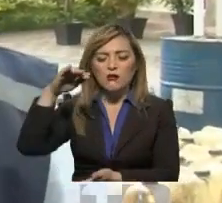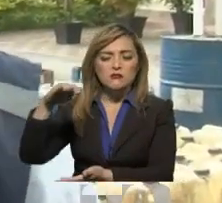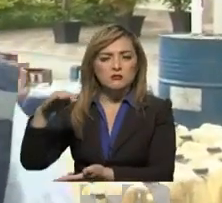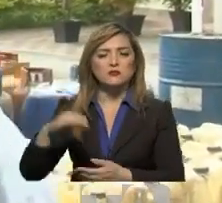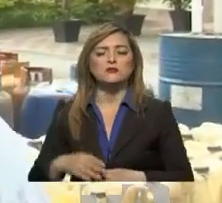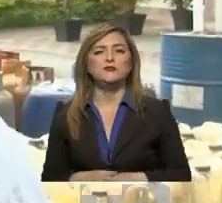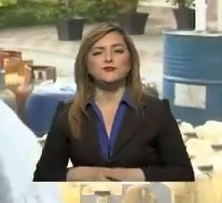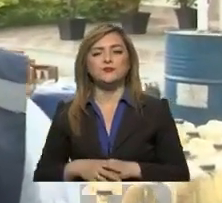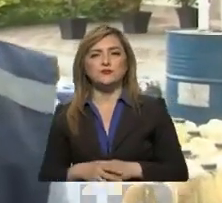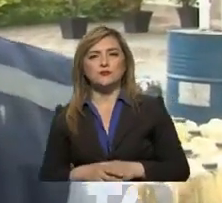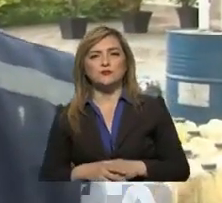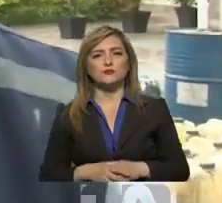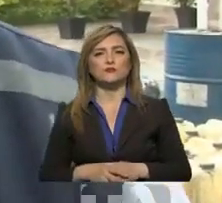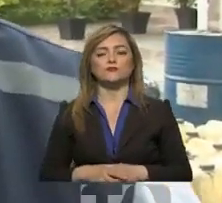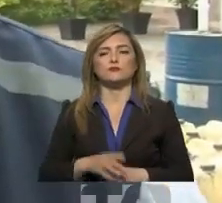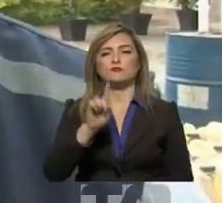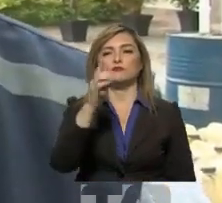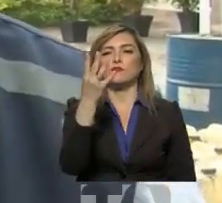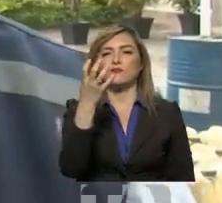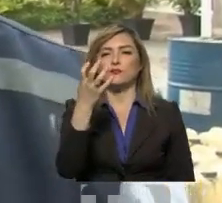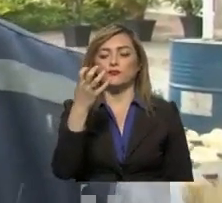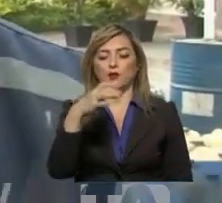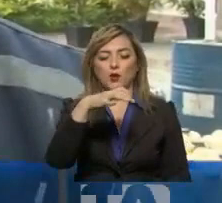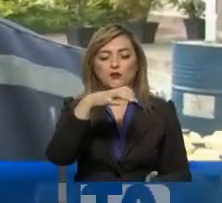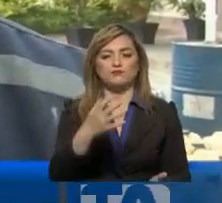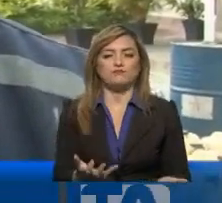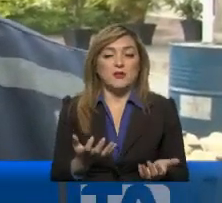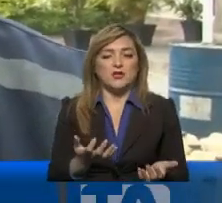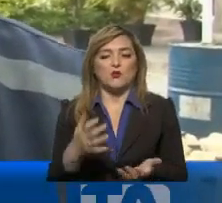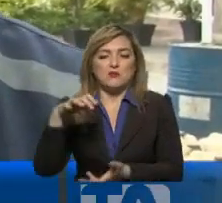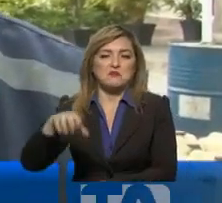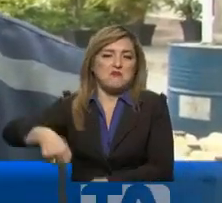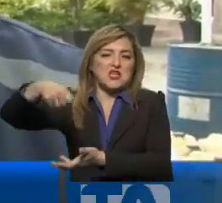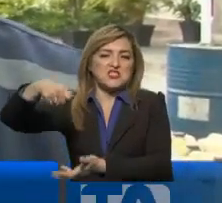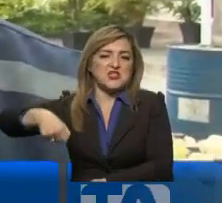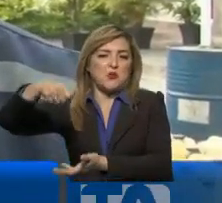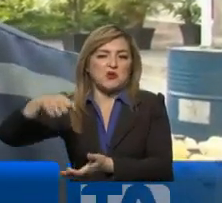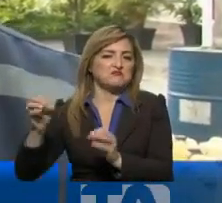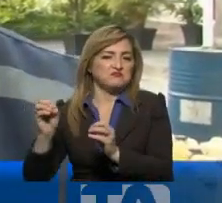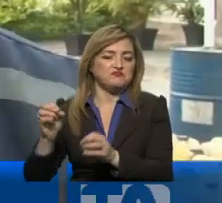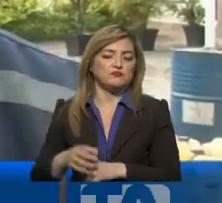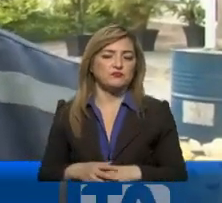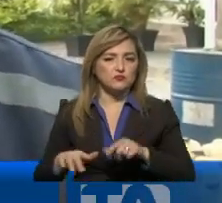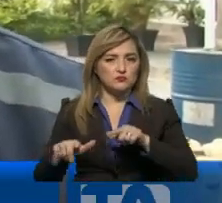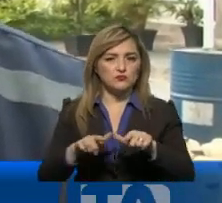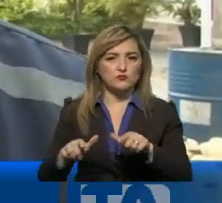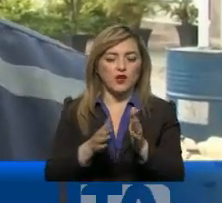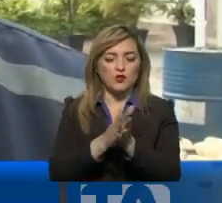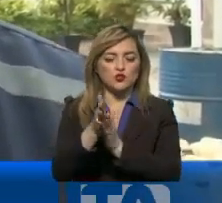donde incautamos 114 cilindros entre vacíos y llenos en lugares que estaban secando